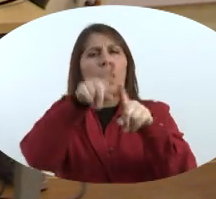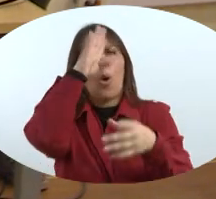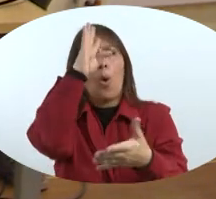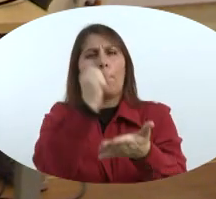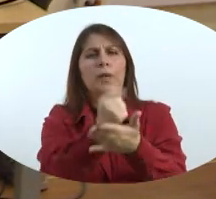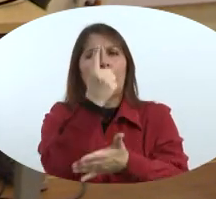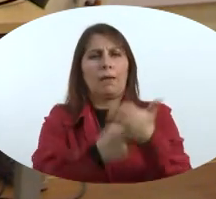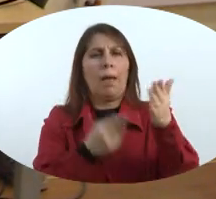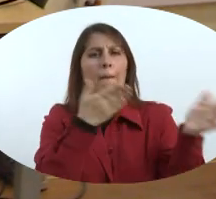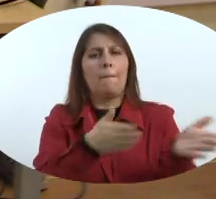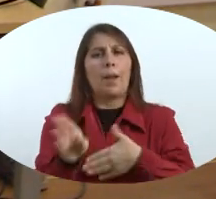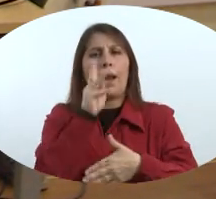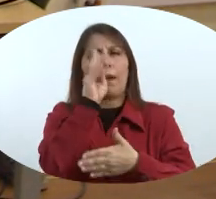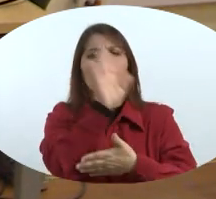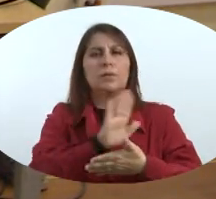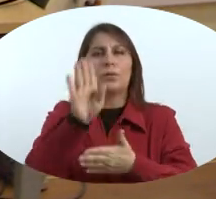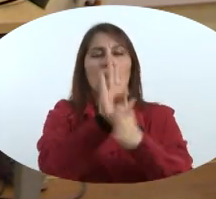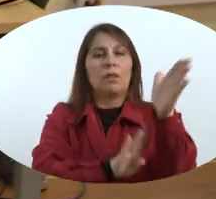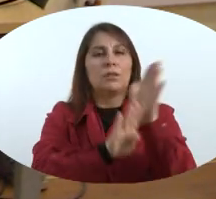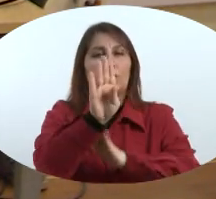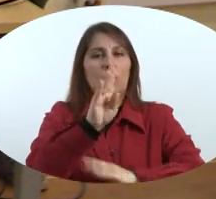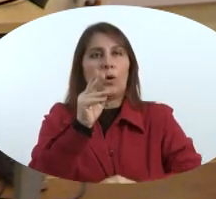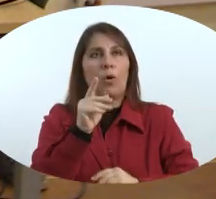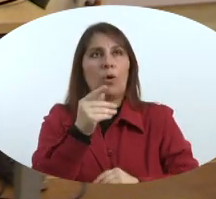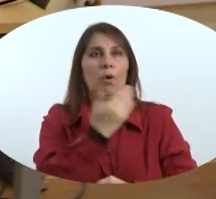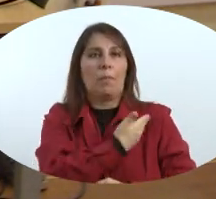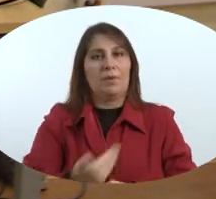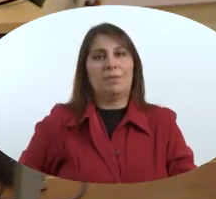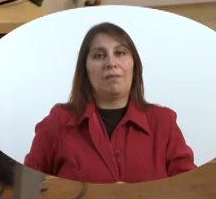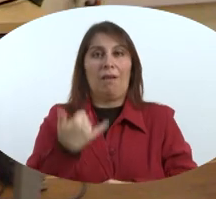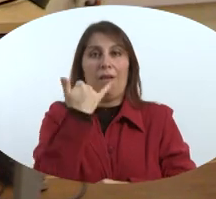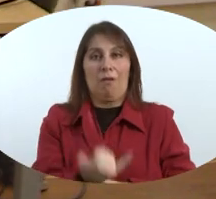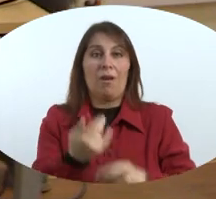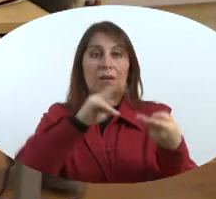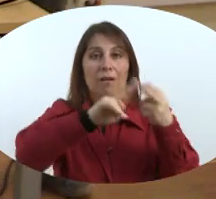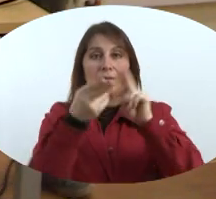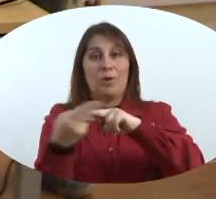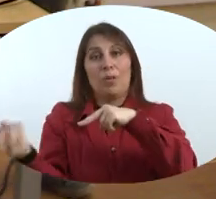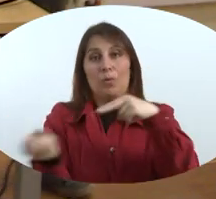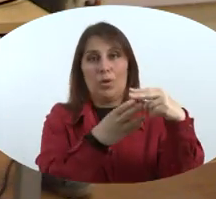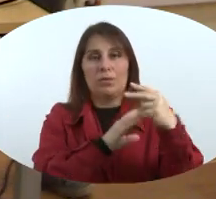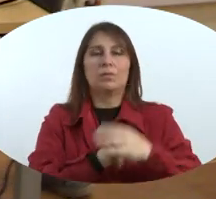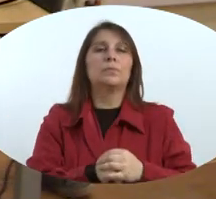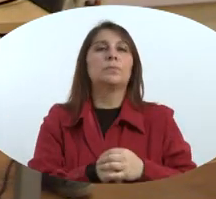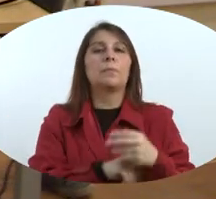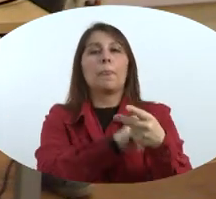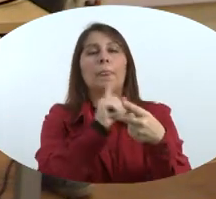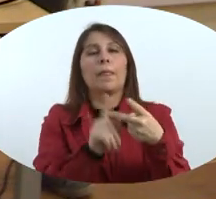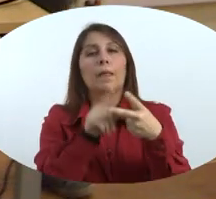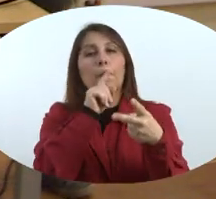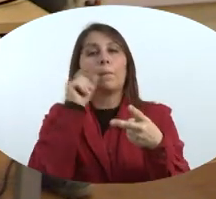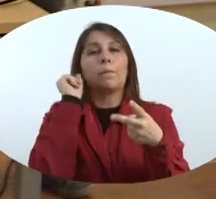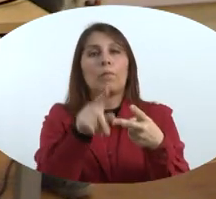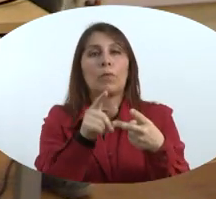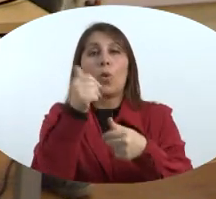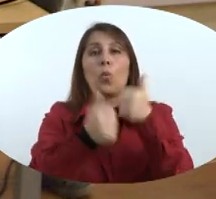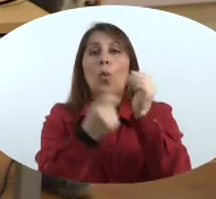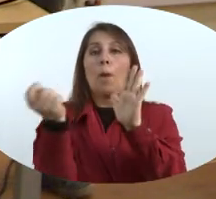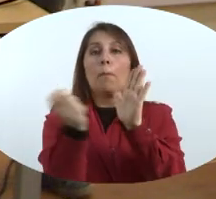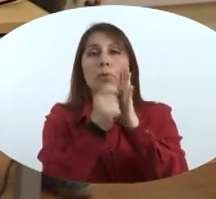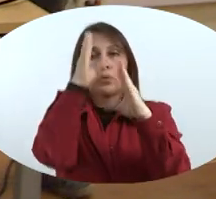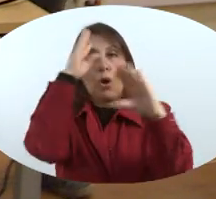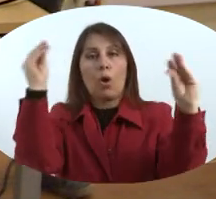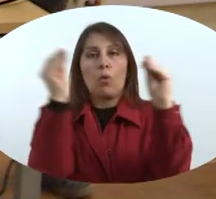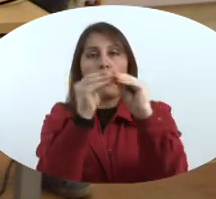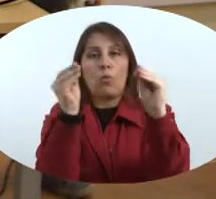los puntos del plan nacional de desarrollo de iván duque en materia educativa segunda pregunta cuál punto